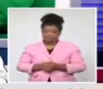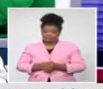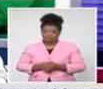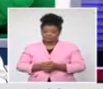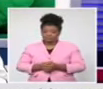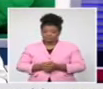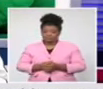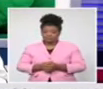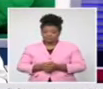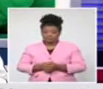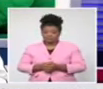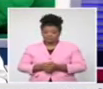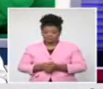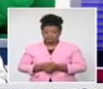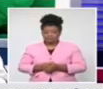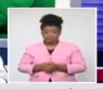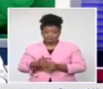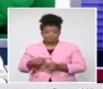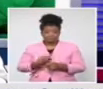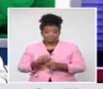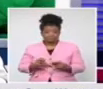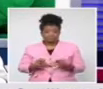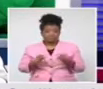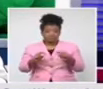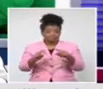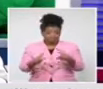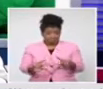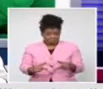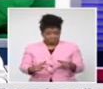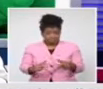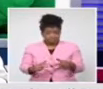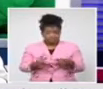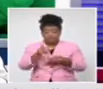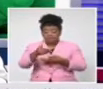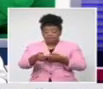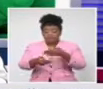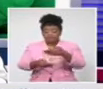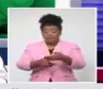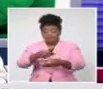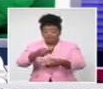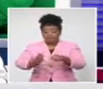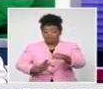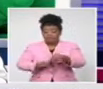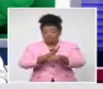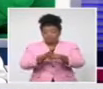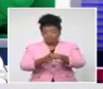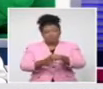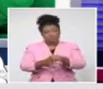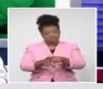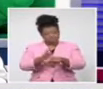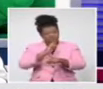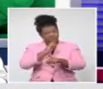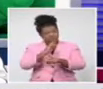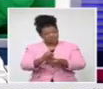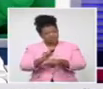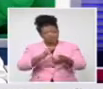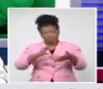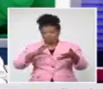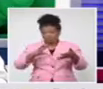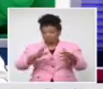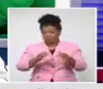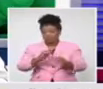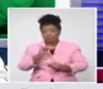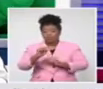insistiendo, estamos reiterando, y creo que la evolución de la enfermedad, que un poco que ha ido cambiando